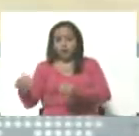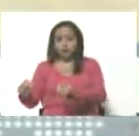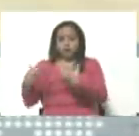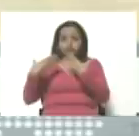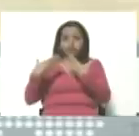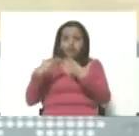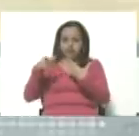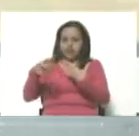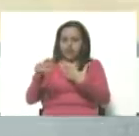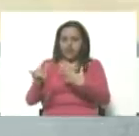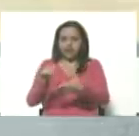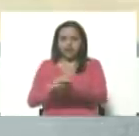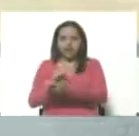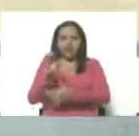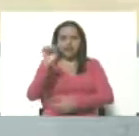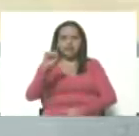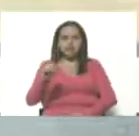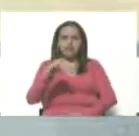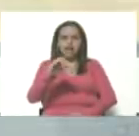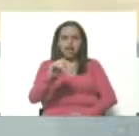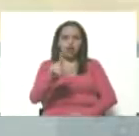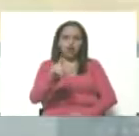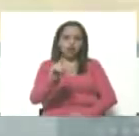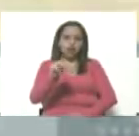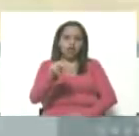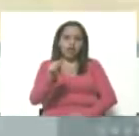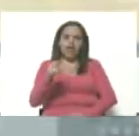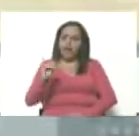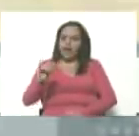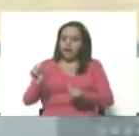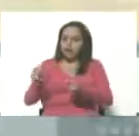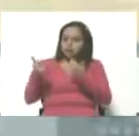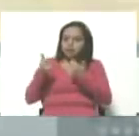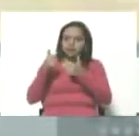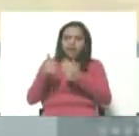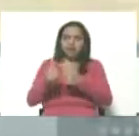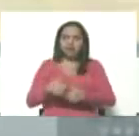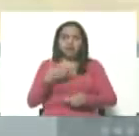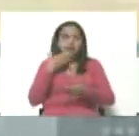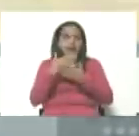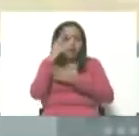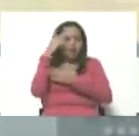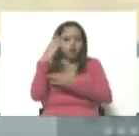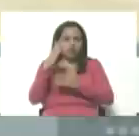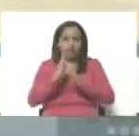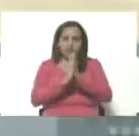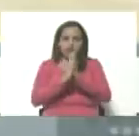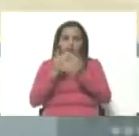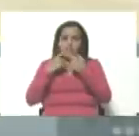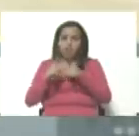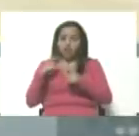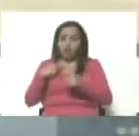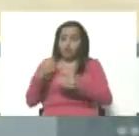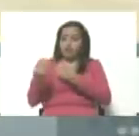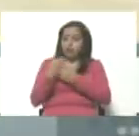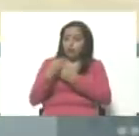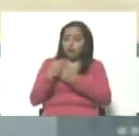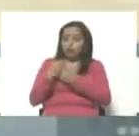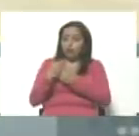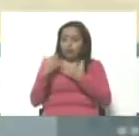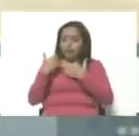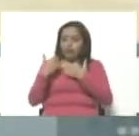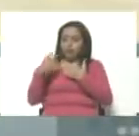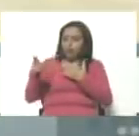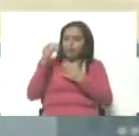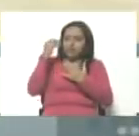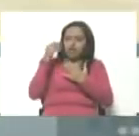Escalona. Yo me cuido. Escalona está sano, gracias a Dios y a la Virgen. Pero yo me cuido como que él estuviera contaminado.